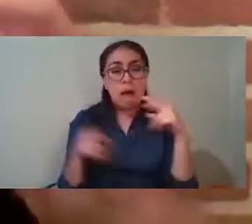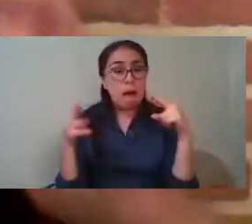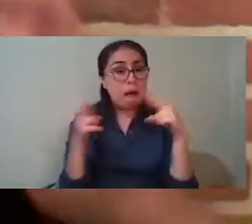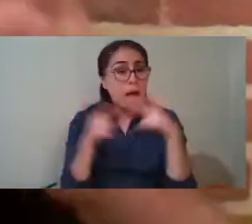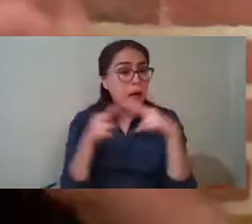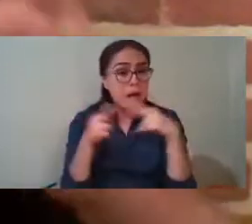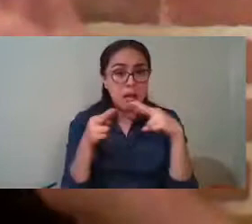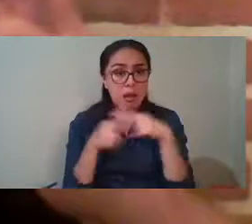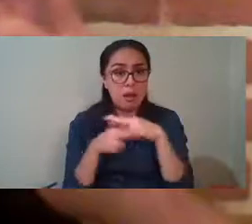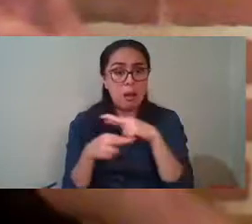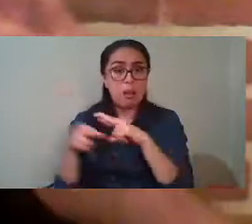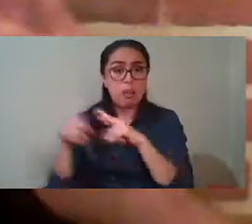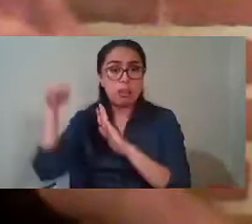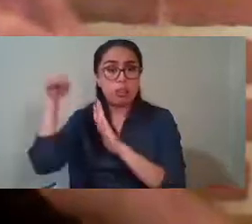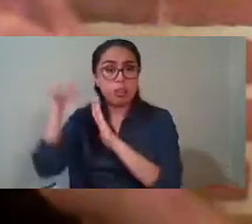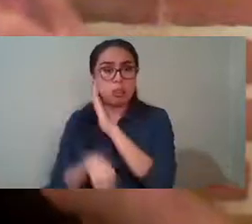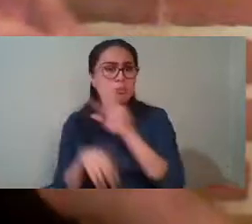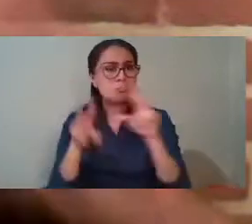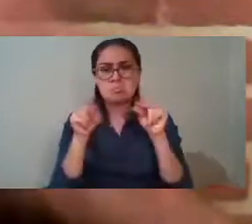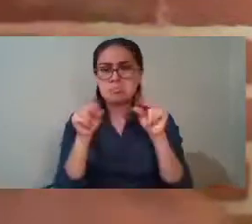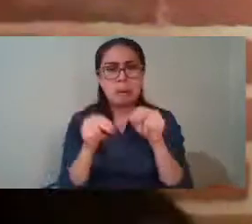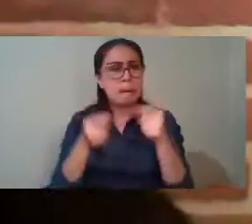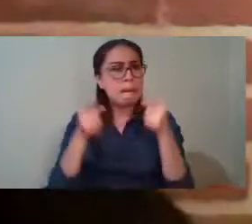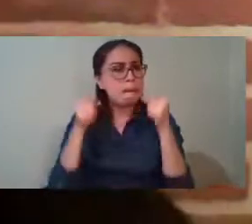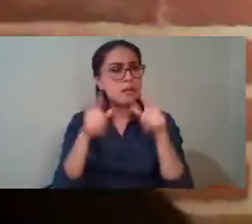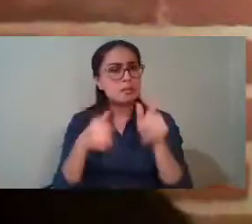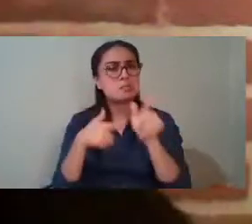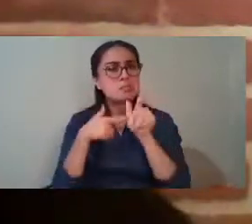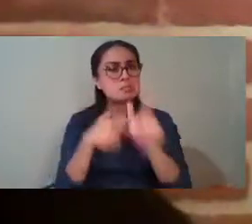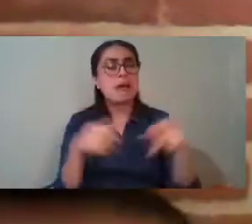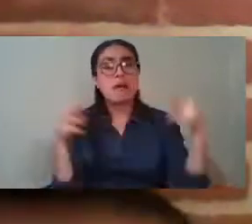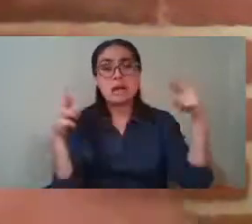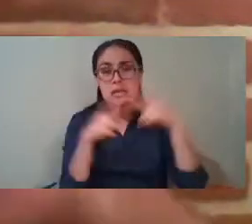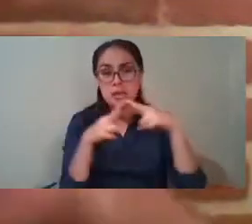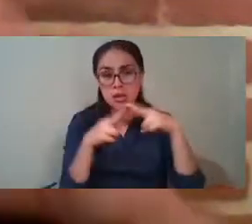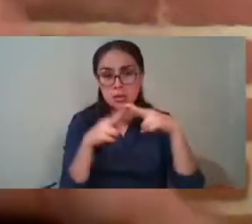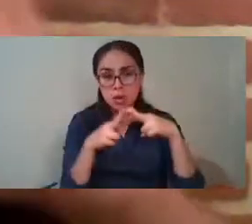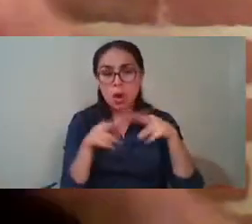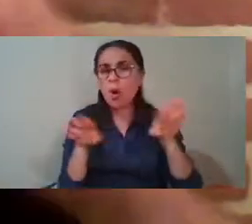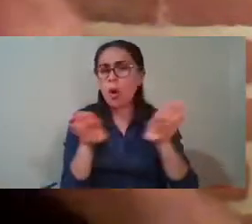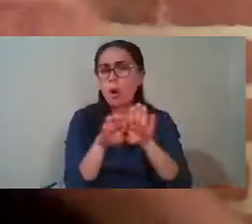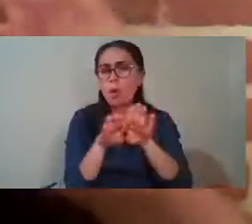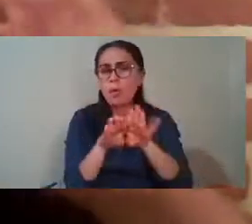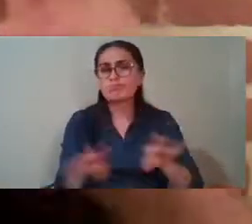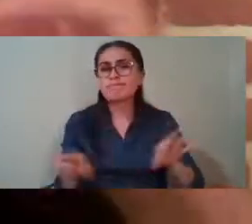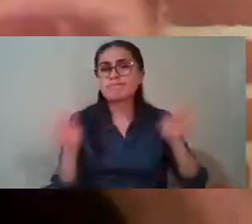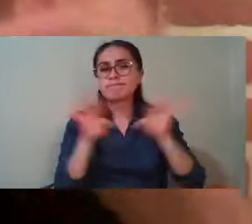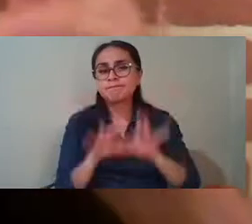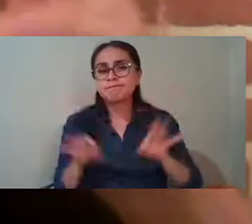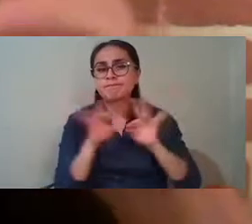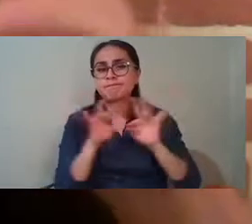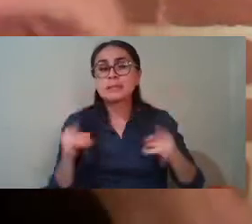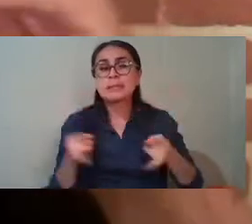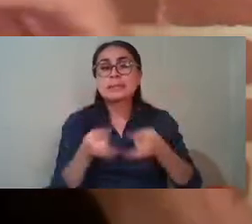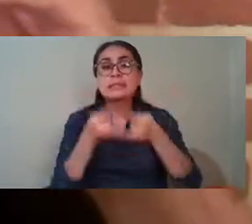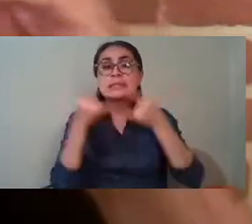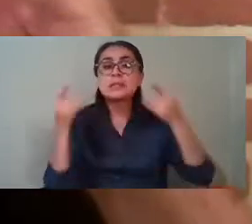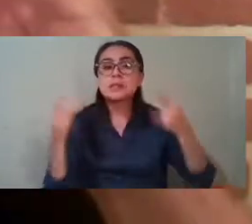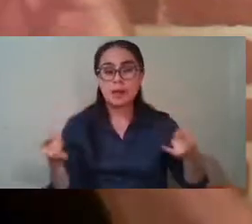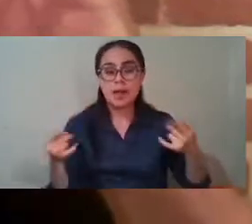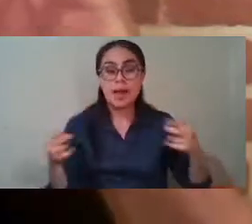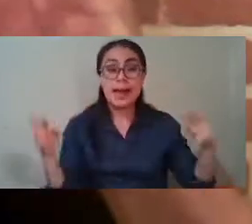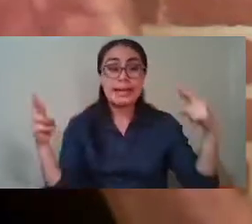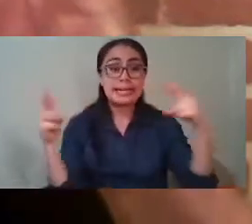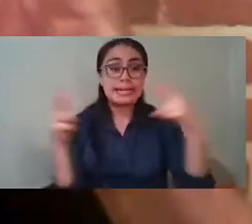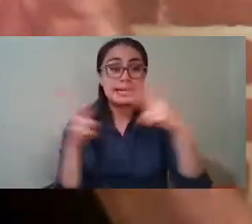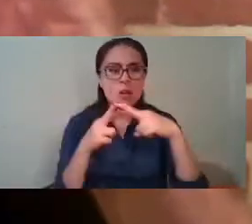el del relato que sostiene a cada una de ellas. La religión no es otra cosa que